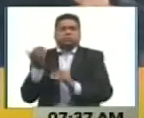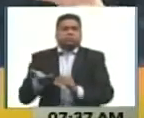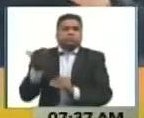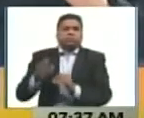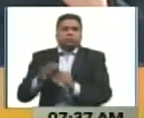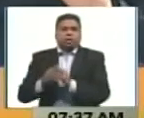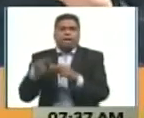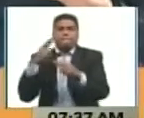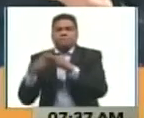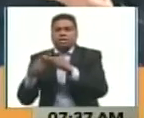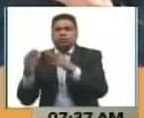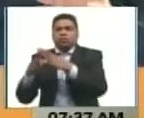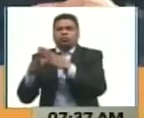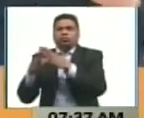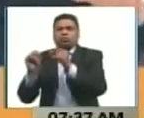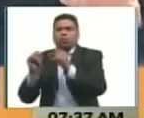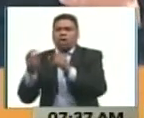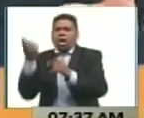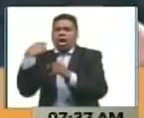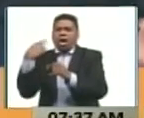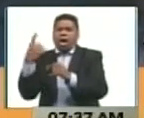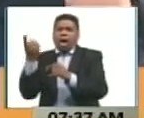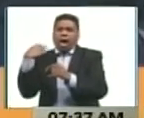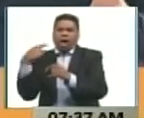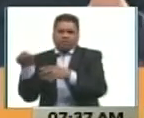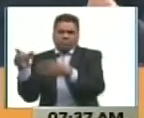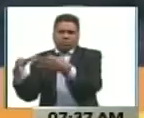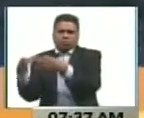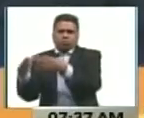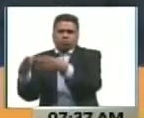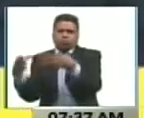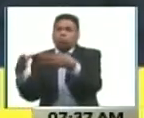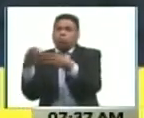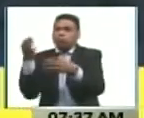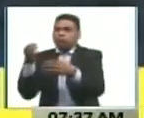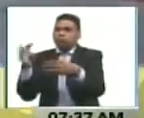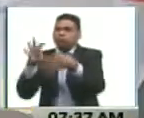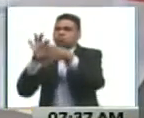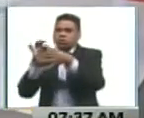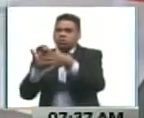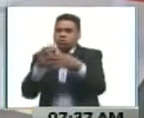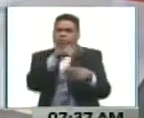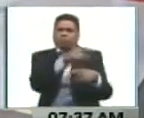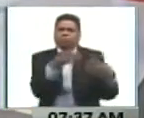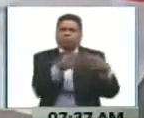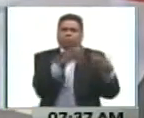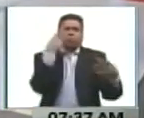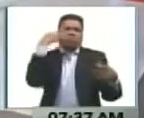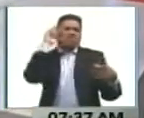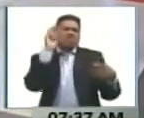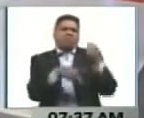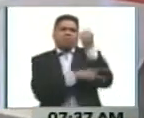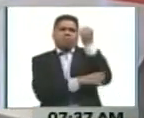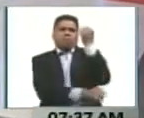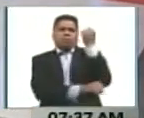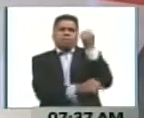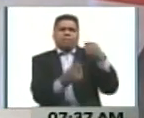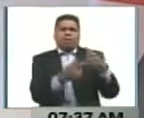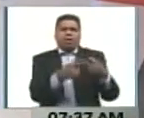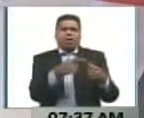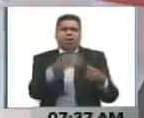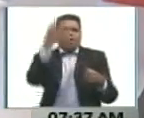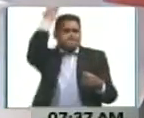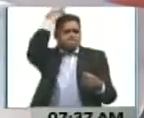peligro las falsas democracias que ellos instalaron en América Latina y que vive también los Estados Unidos. Una fecha importante, ministro, del 8 al 13, estamos recordando,